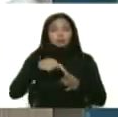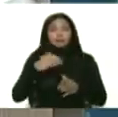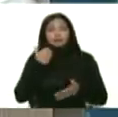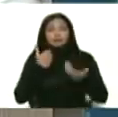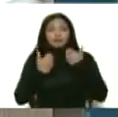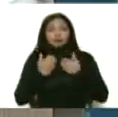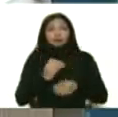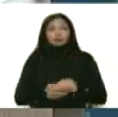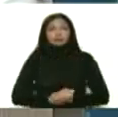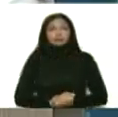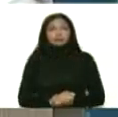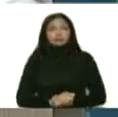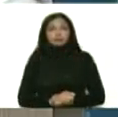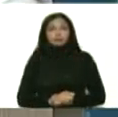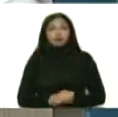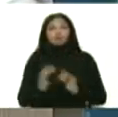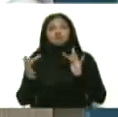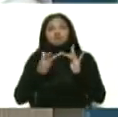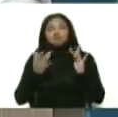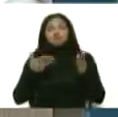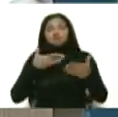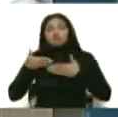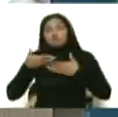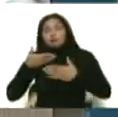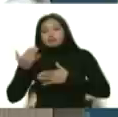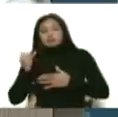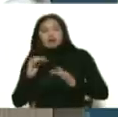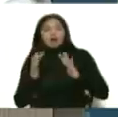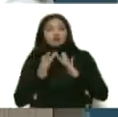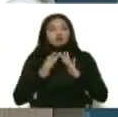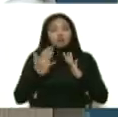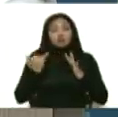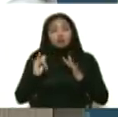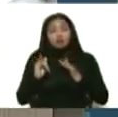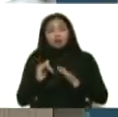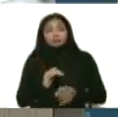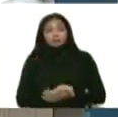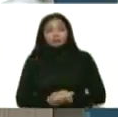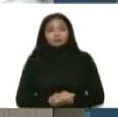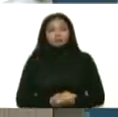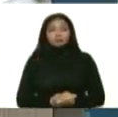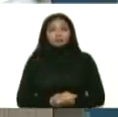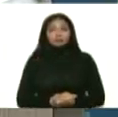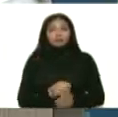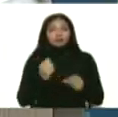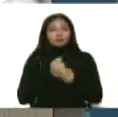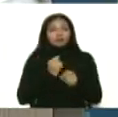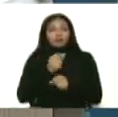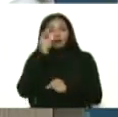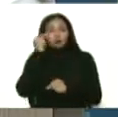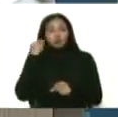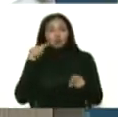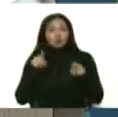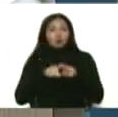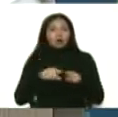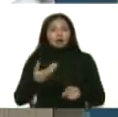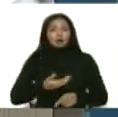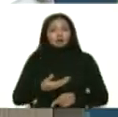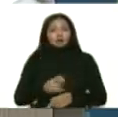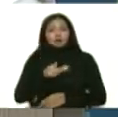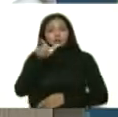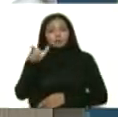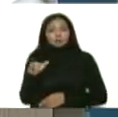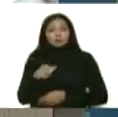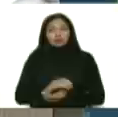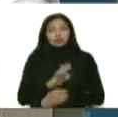COVID-19, y bueno, como hay relación de contactos entre empleados de esa alcaldía, resulta que esta persona